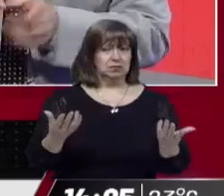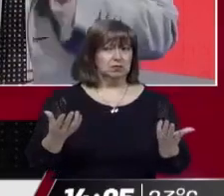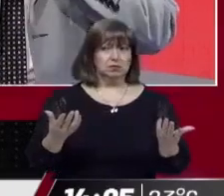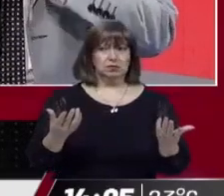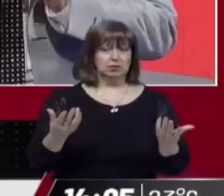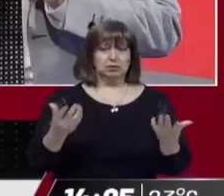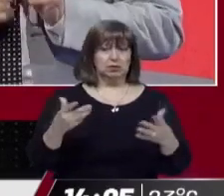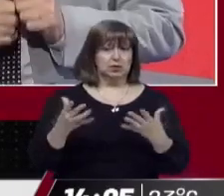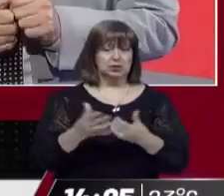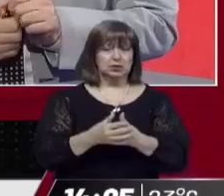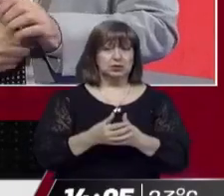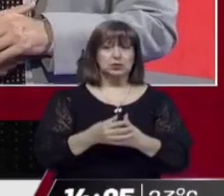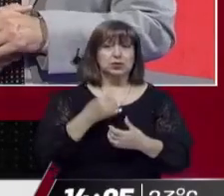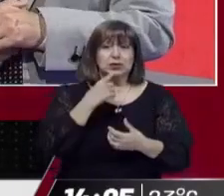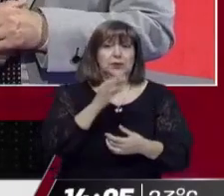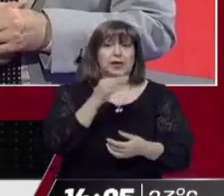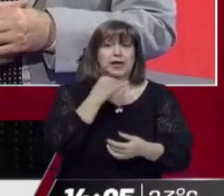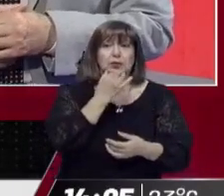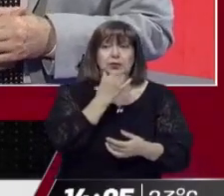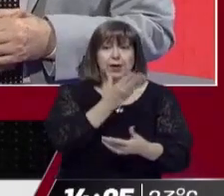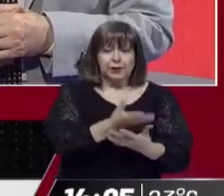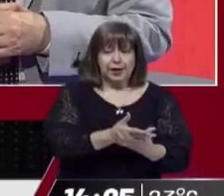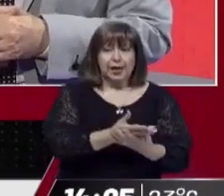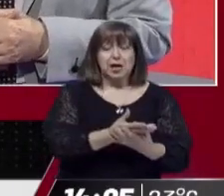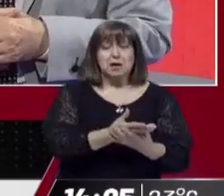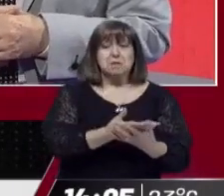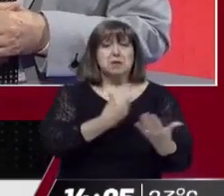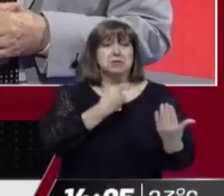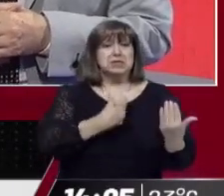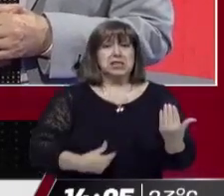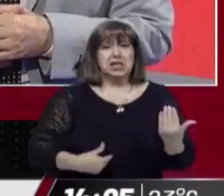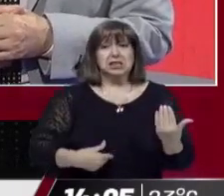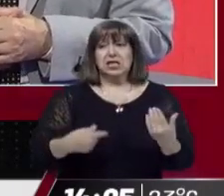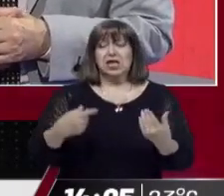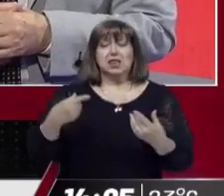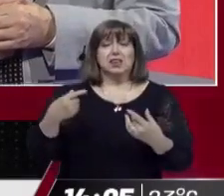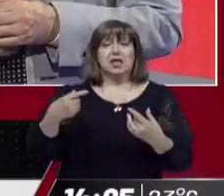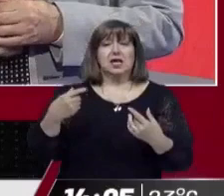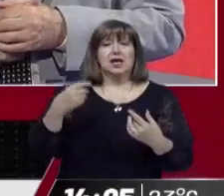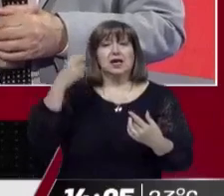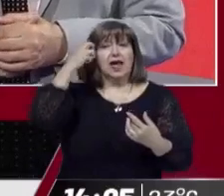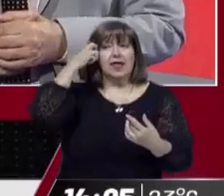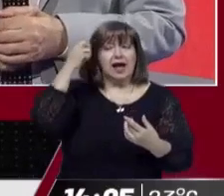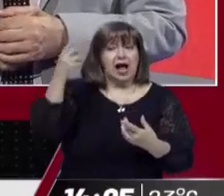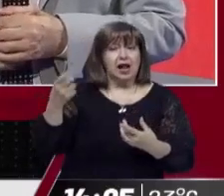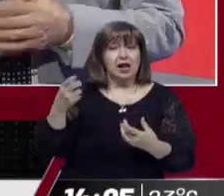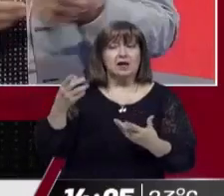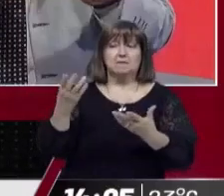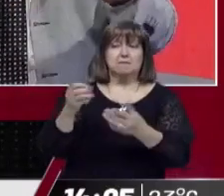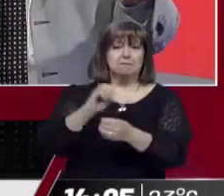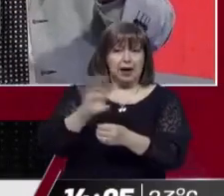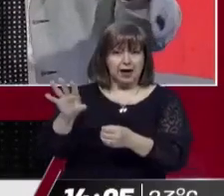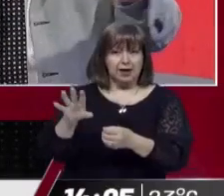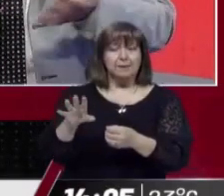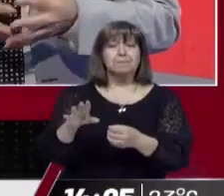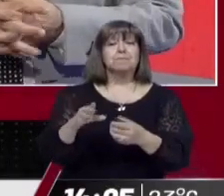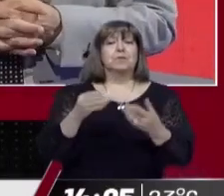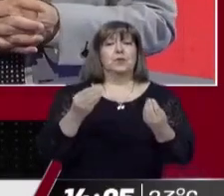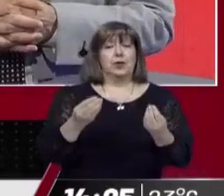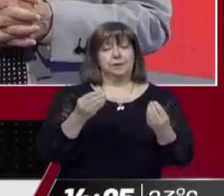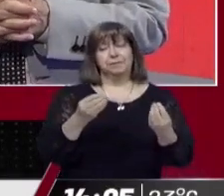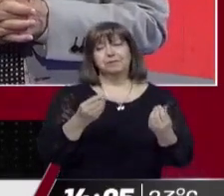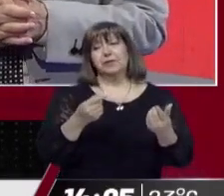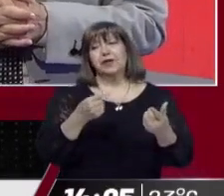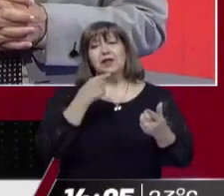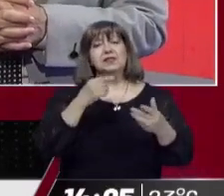Adorni. Entonces, me parece pésima la actitud del presidente de la Unión Cívica Radical. Ahora, si hay que buscar un parámetro